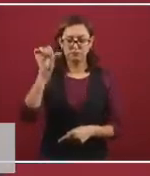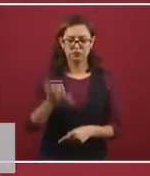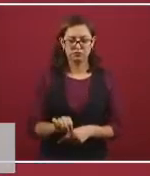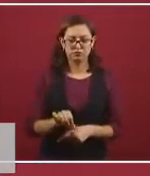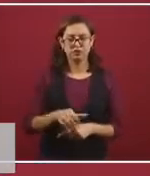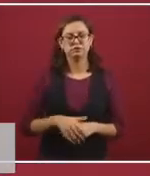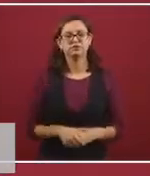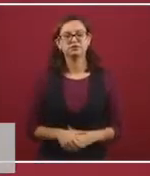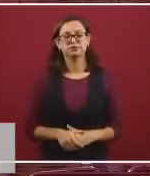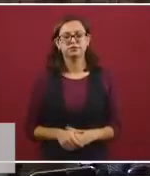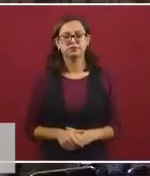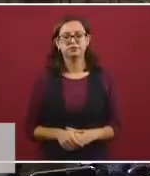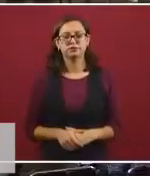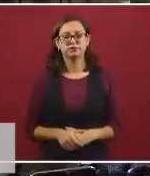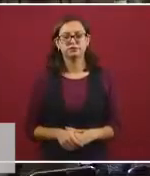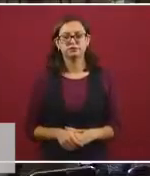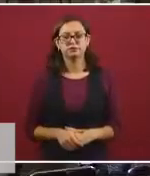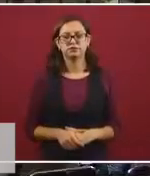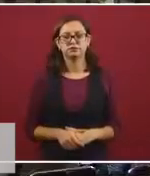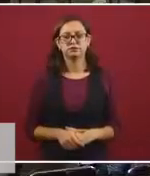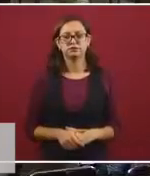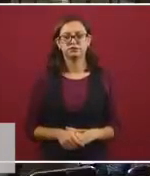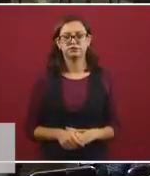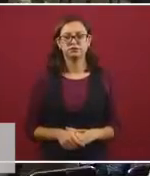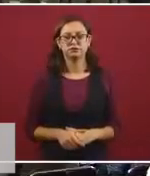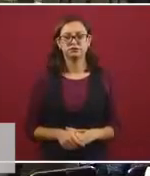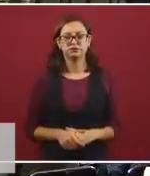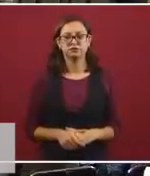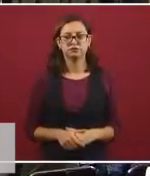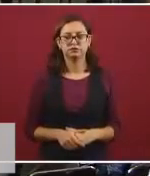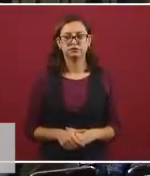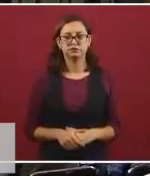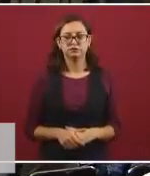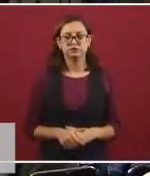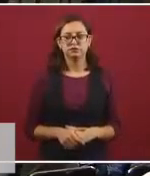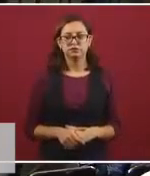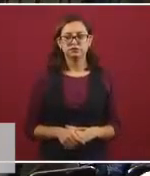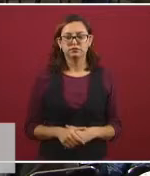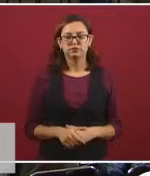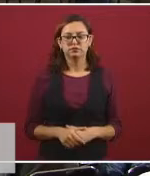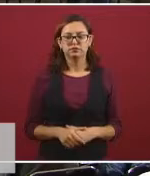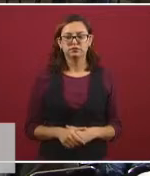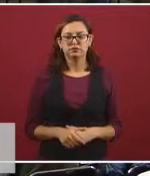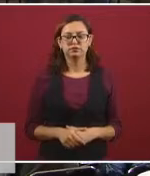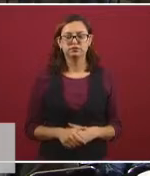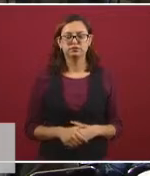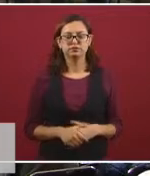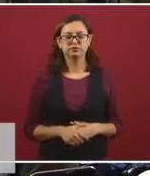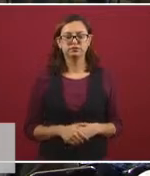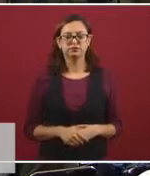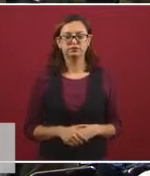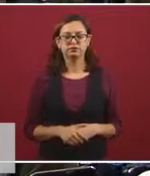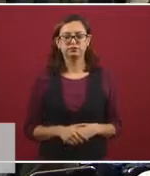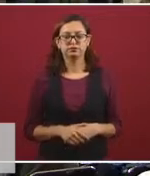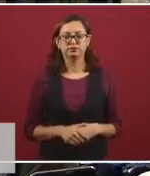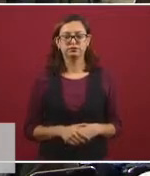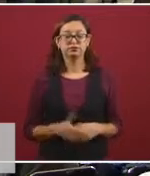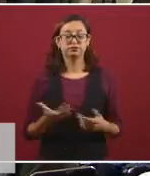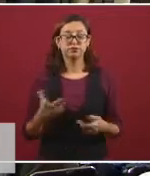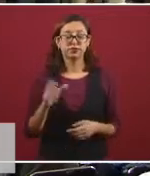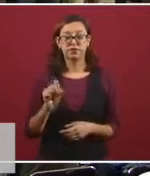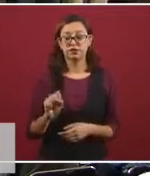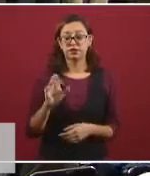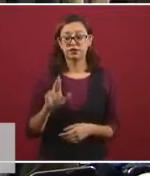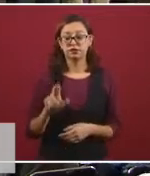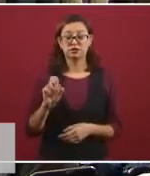Por los hechos ocurridos en El Paso, Texas, el fiscal general está integrando una carpeta de investigación por los eventos ocurridos en contra de connacionales